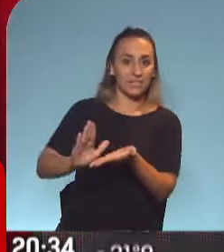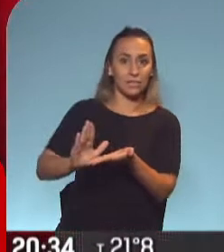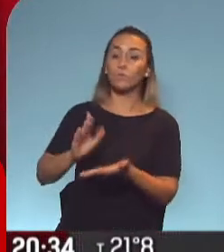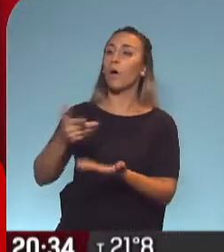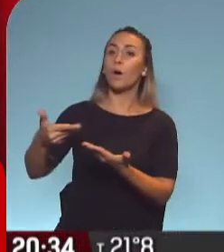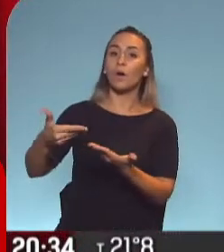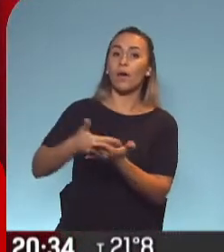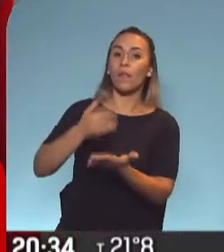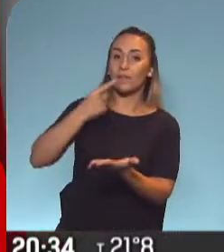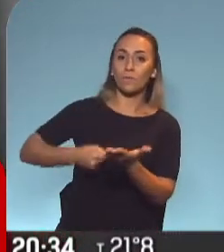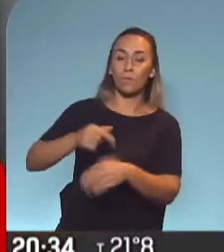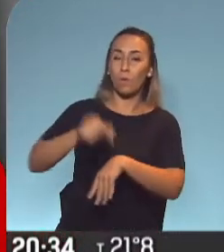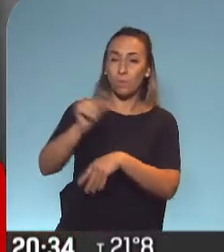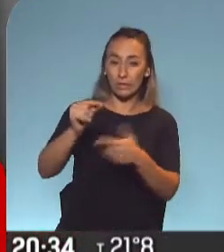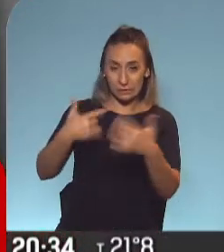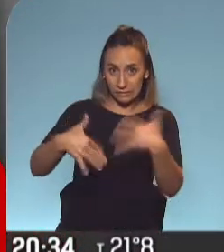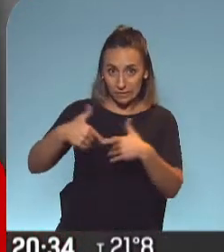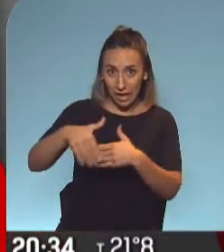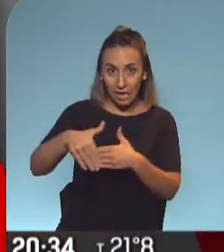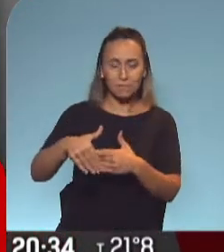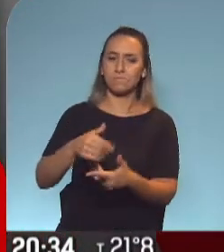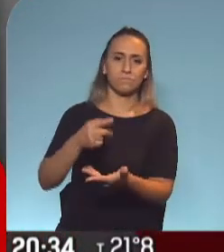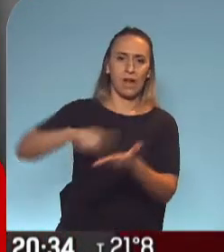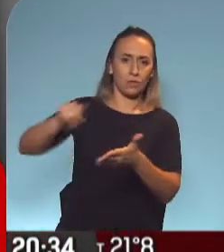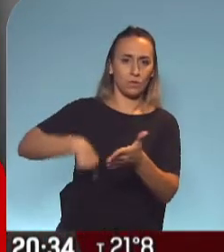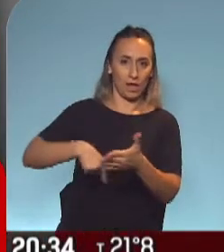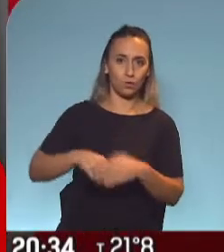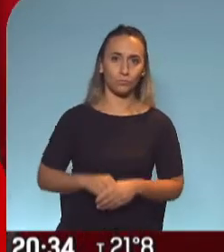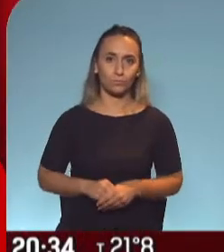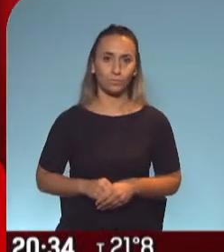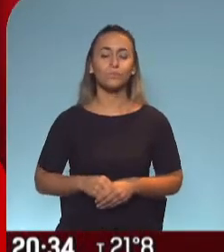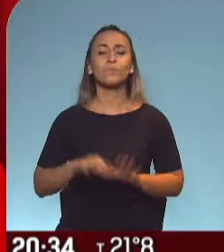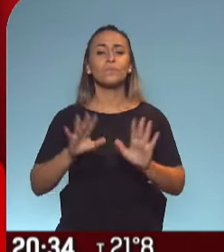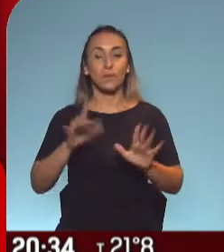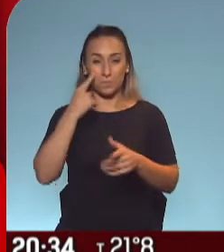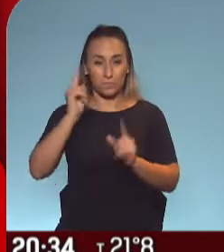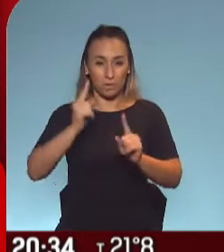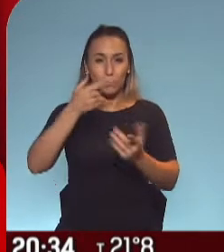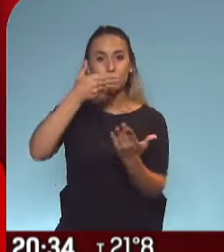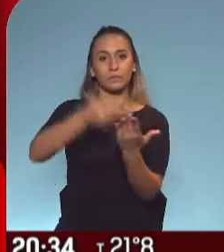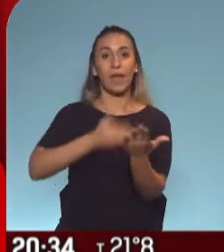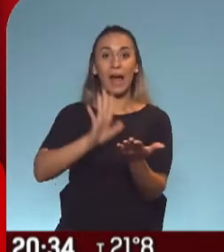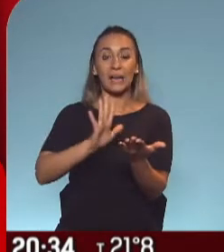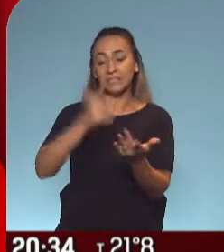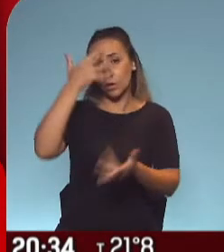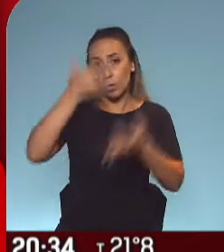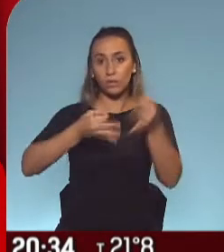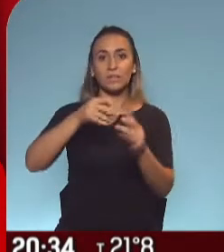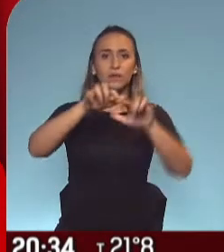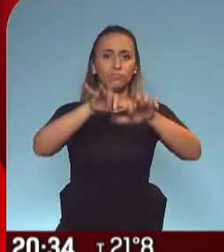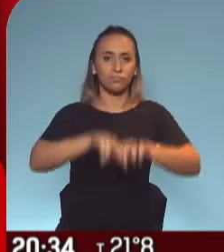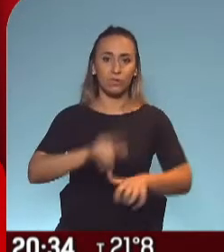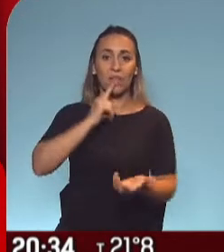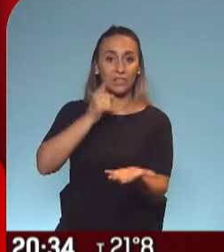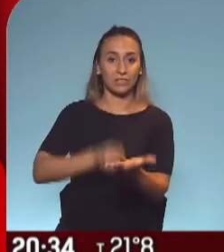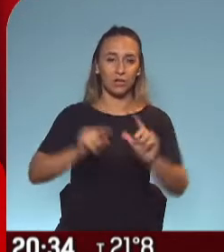cautelar para suspender la percepción de este aporte extraordinario. Mirá, ahí lo estamos viendo. Este es el fallo de la Justicia Federal. Básicamente lo que